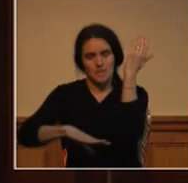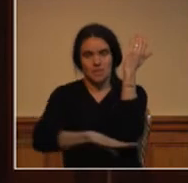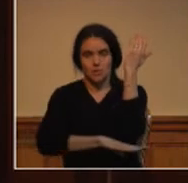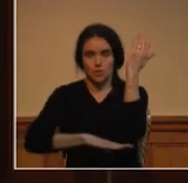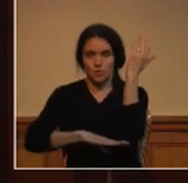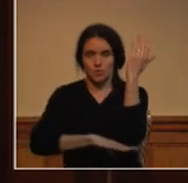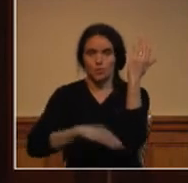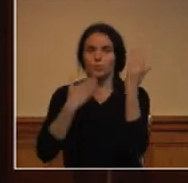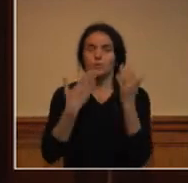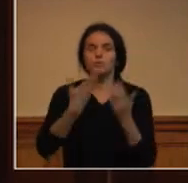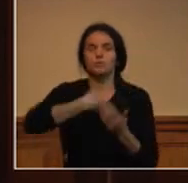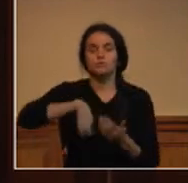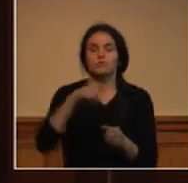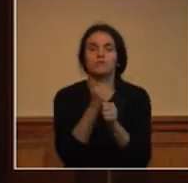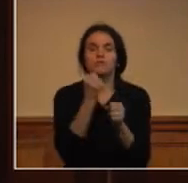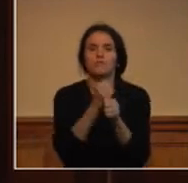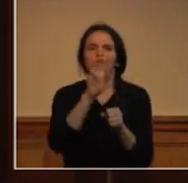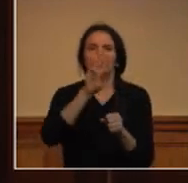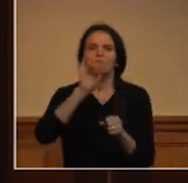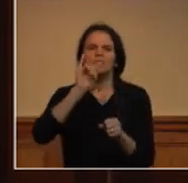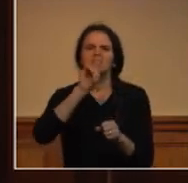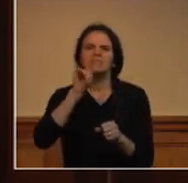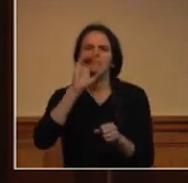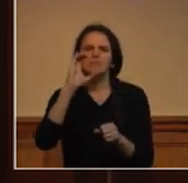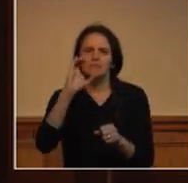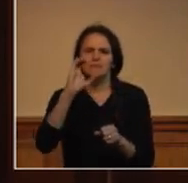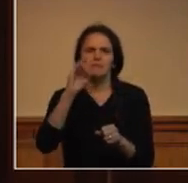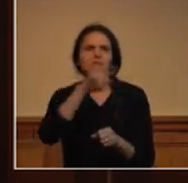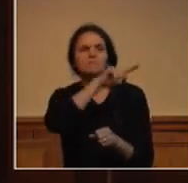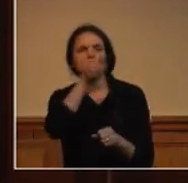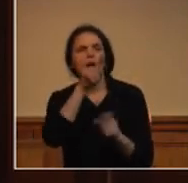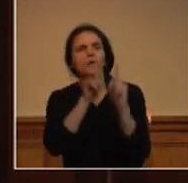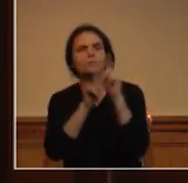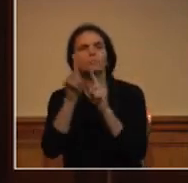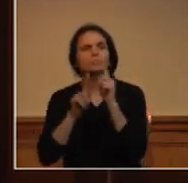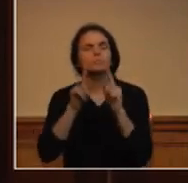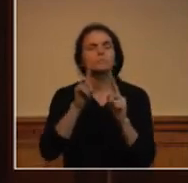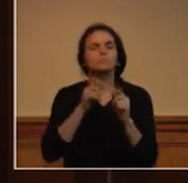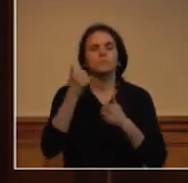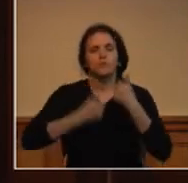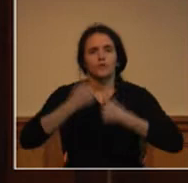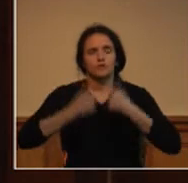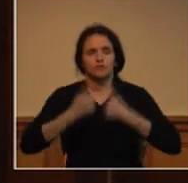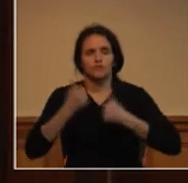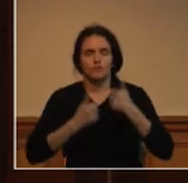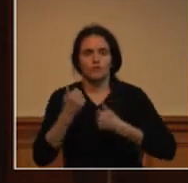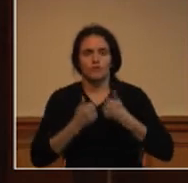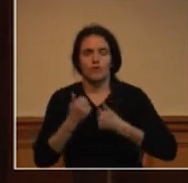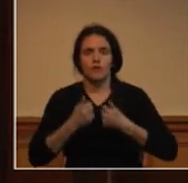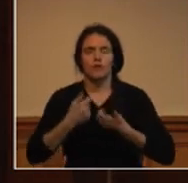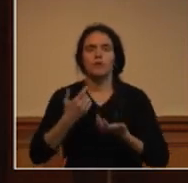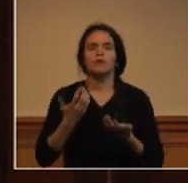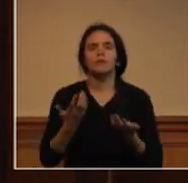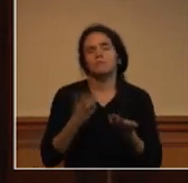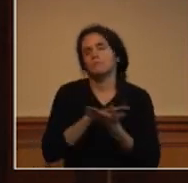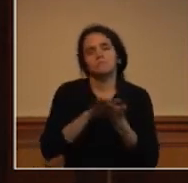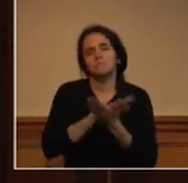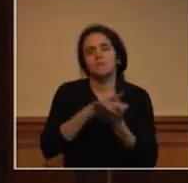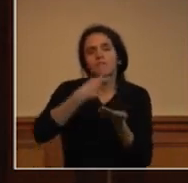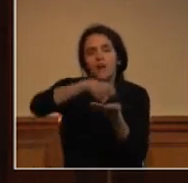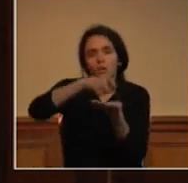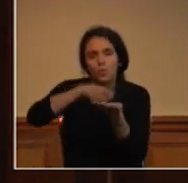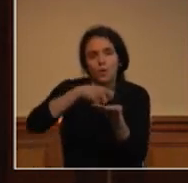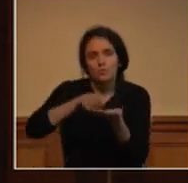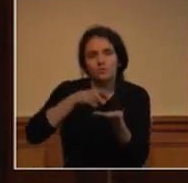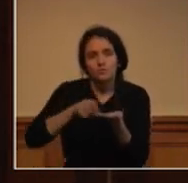ver cuando aplicamos un VISC. ¿Quién no ha tenido la experiencia de los profesionales estar con un niño en un proceso de